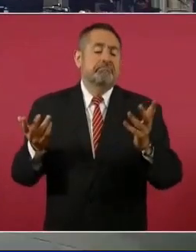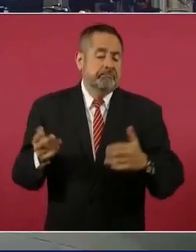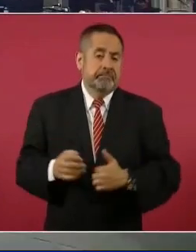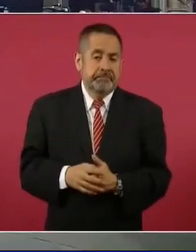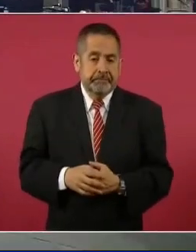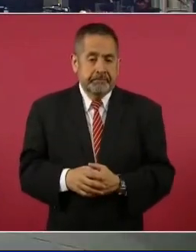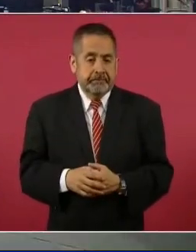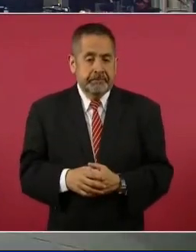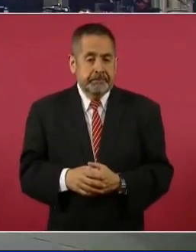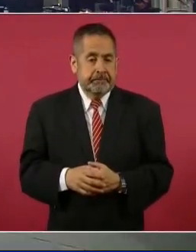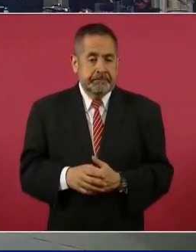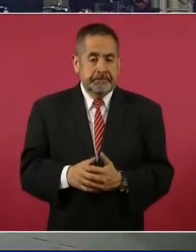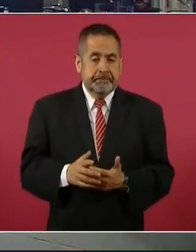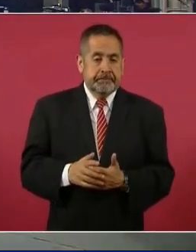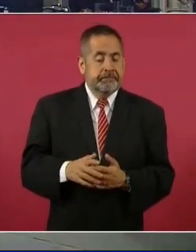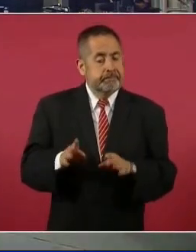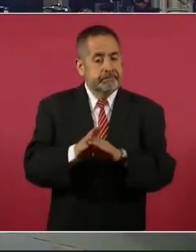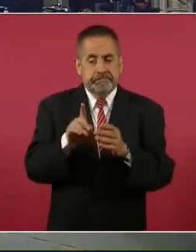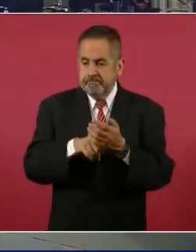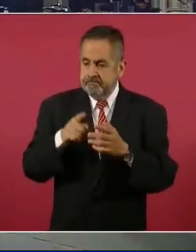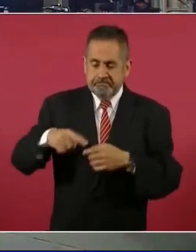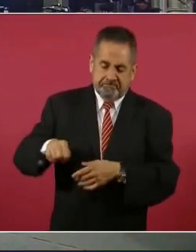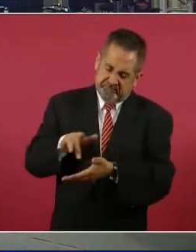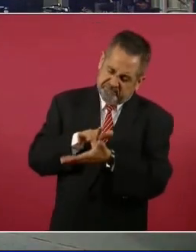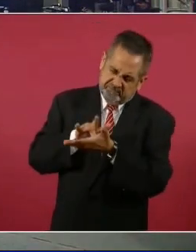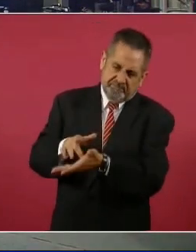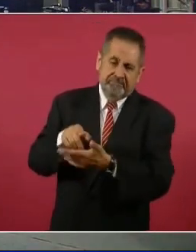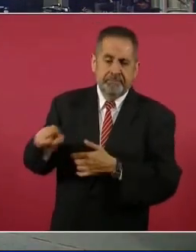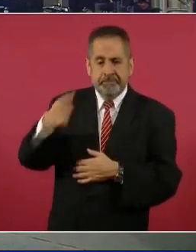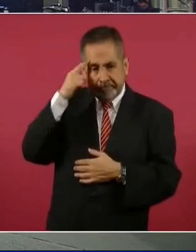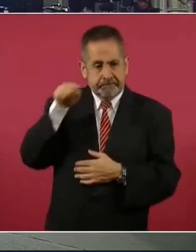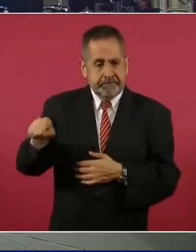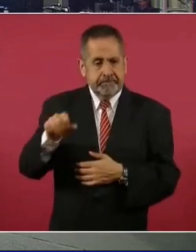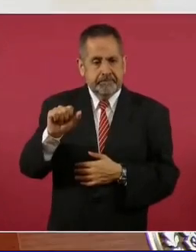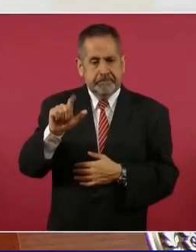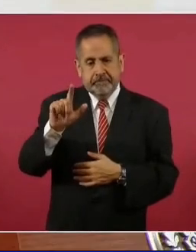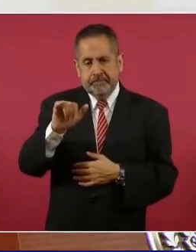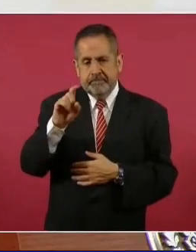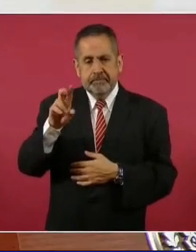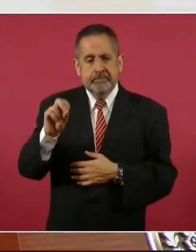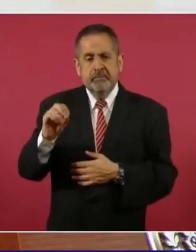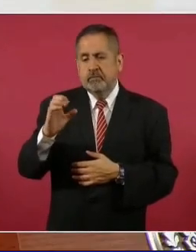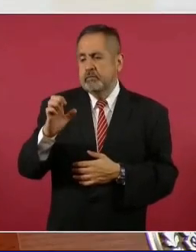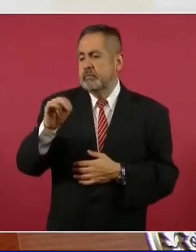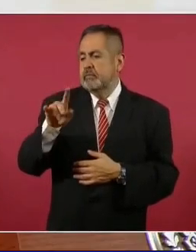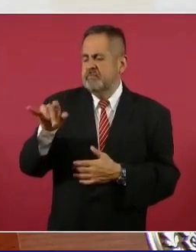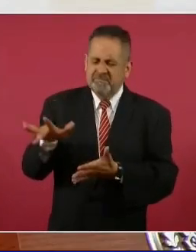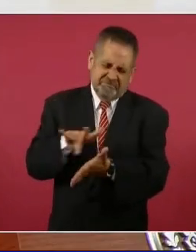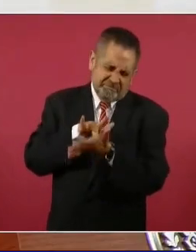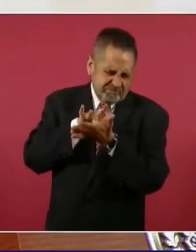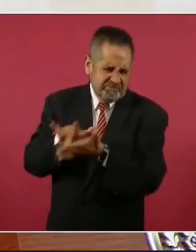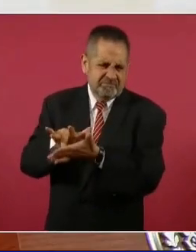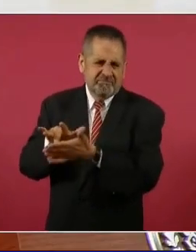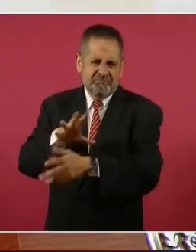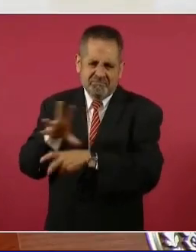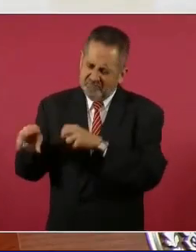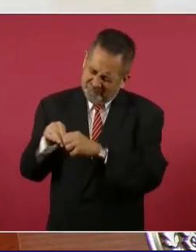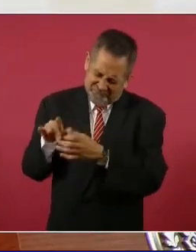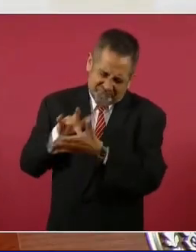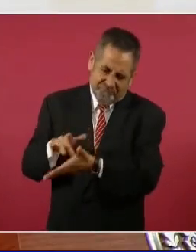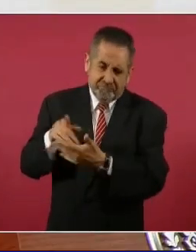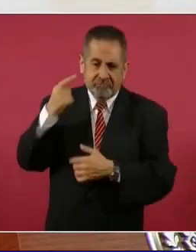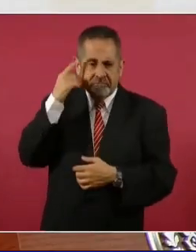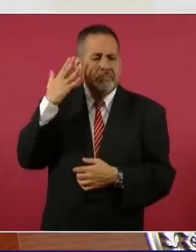Y todo nuestro apoyo a Alejandro Encinas, ya lo he expresado, él